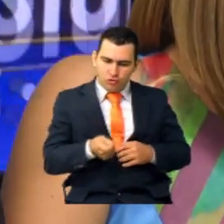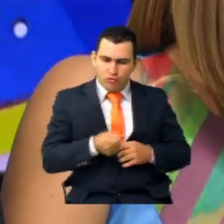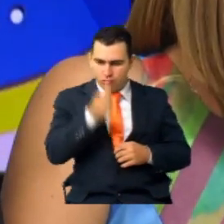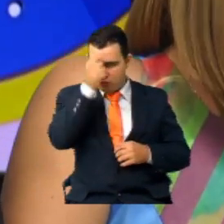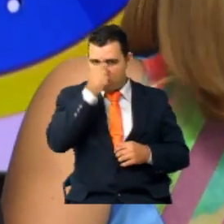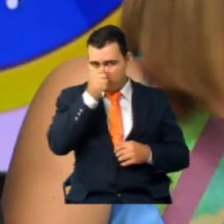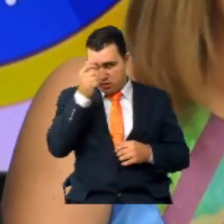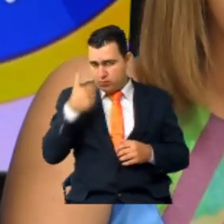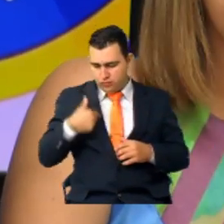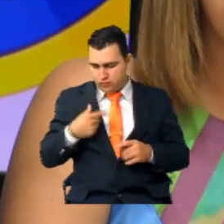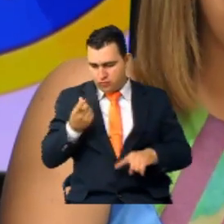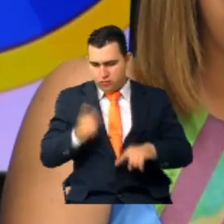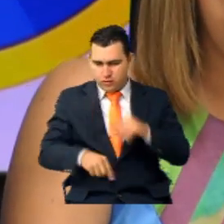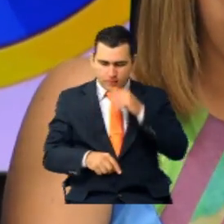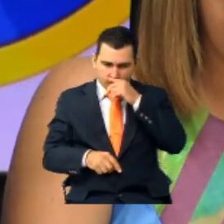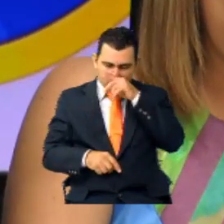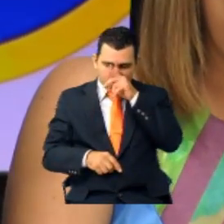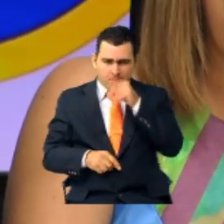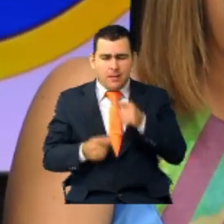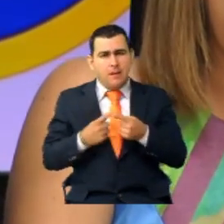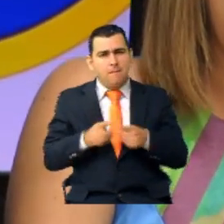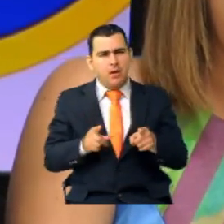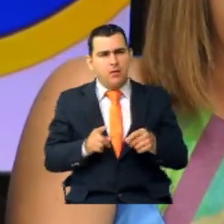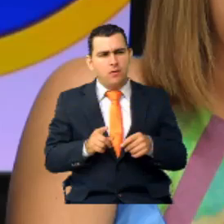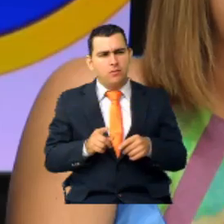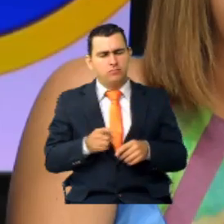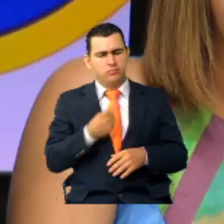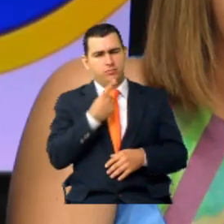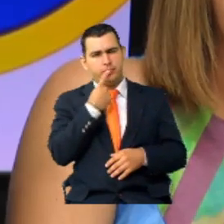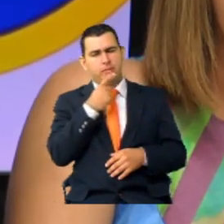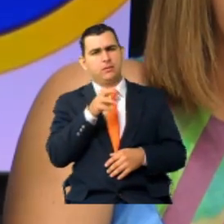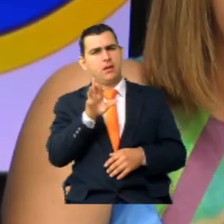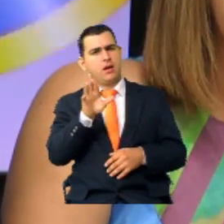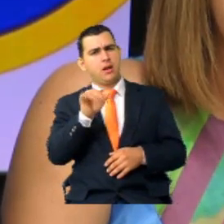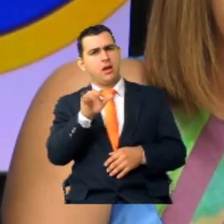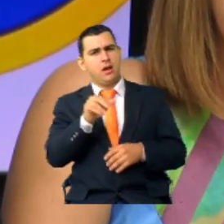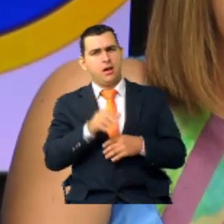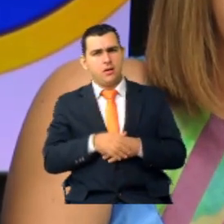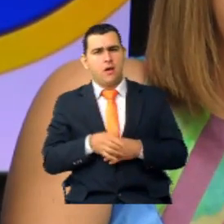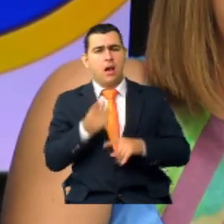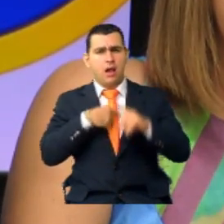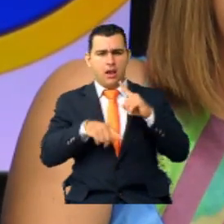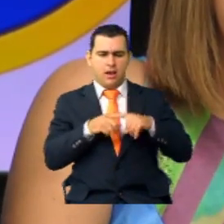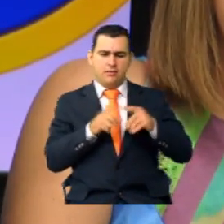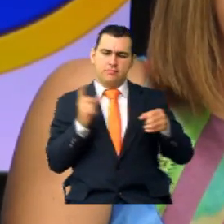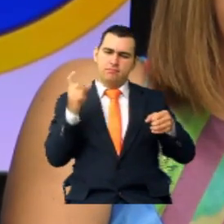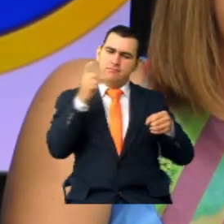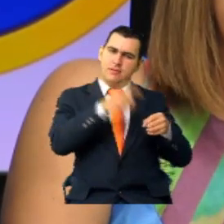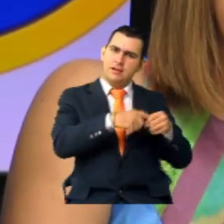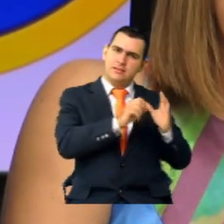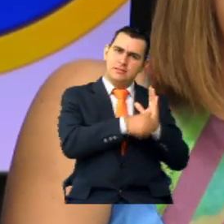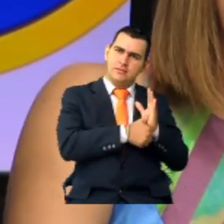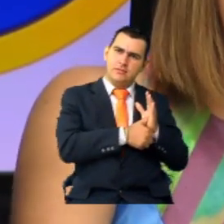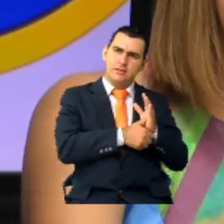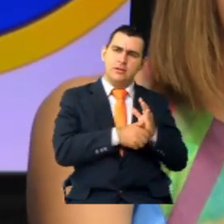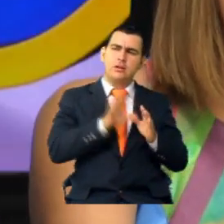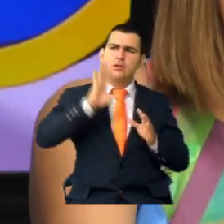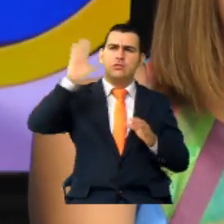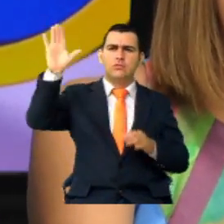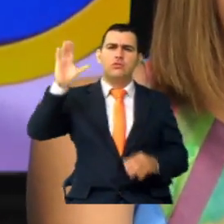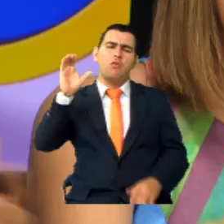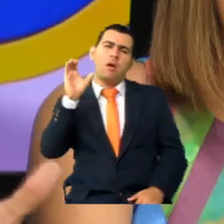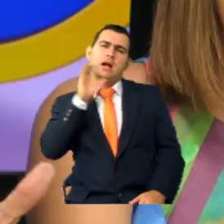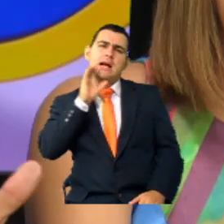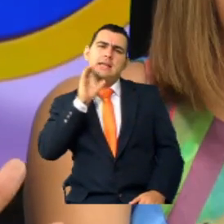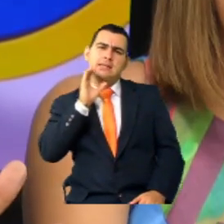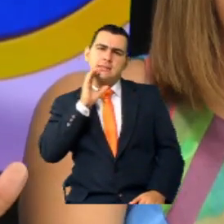mismo. Pero aparece algo curioso en su anterior inscripción de su cédula en el departamento de Caldas,